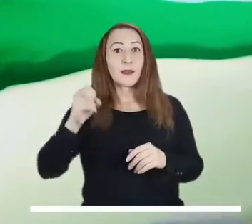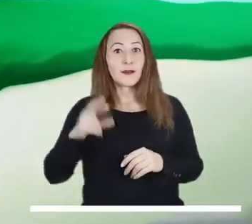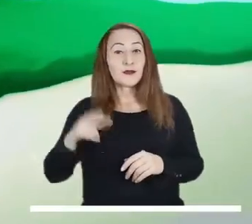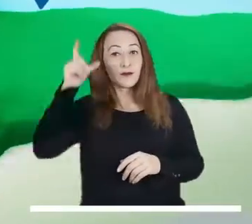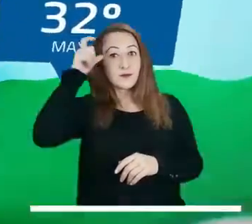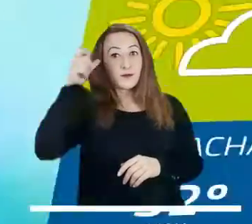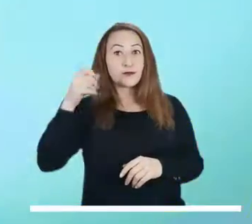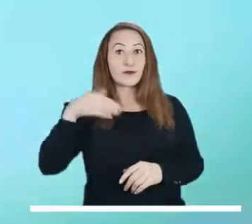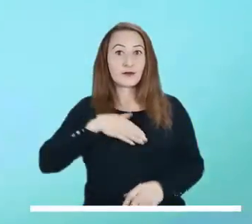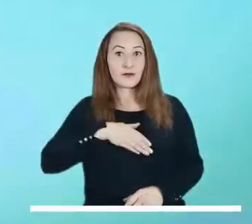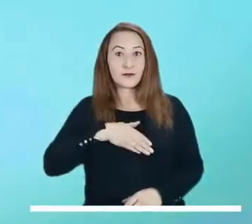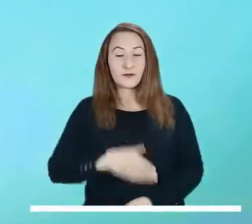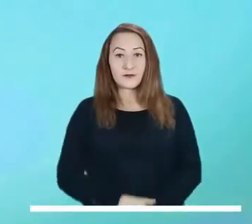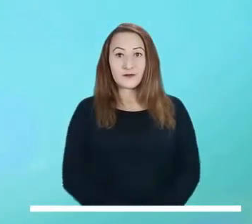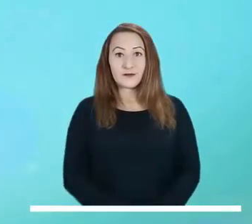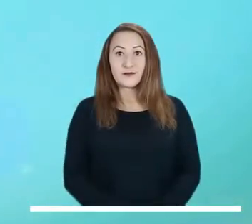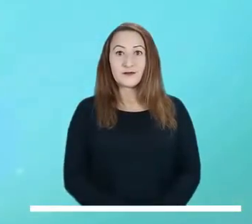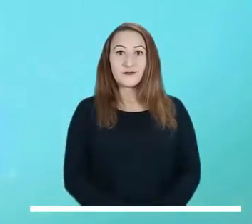Bolívar.